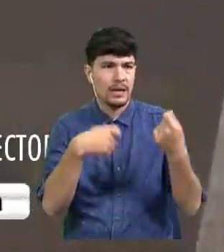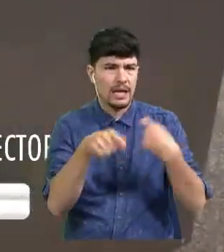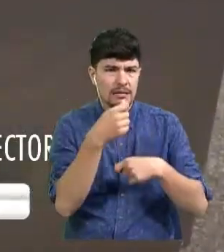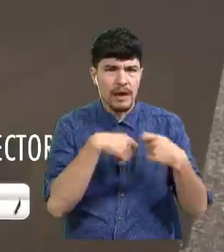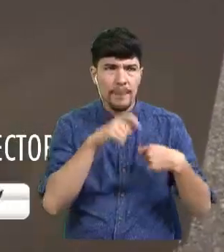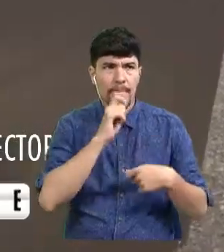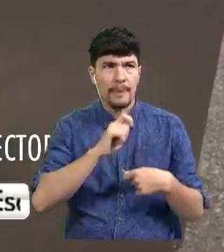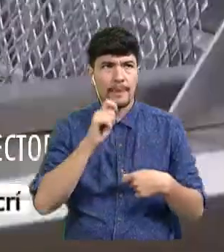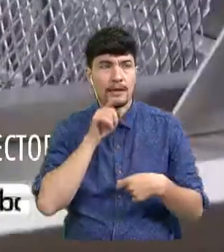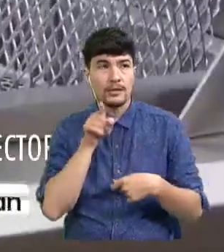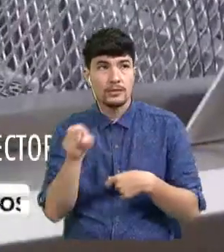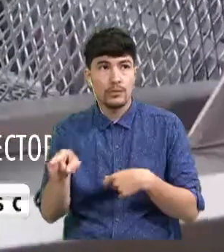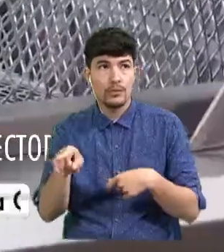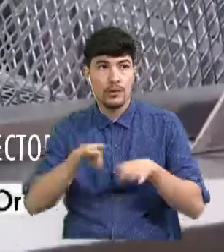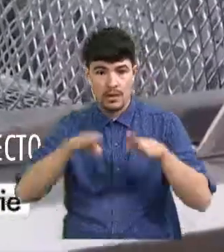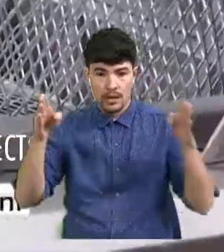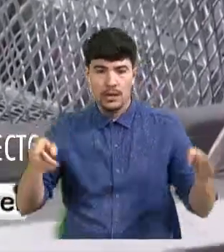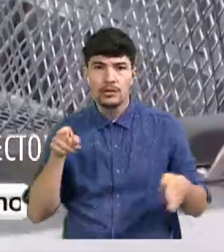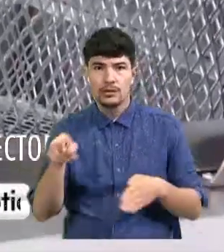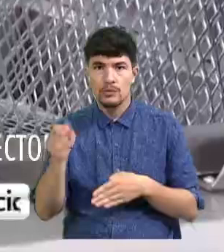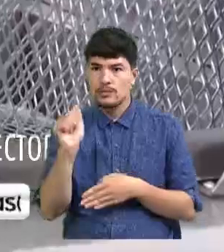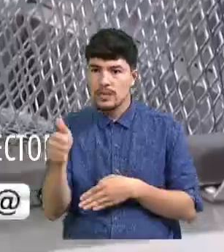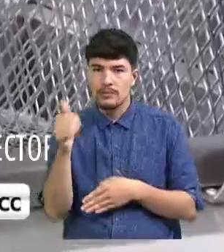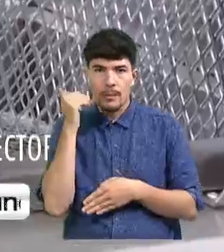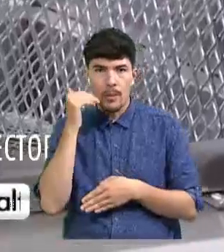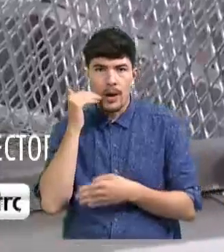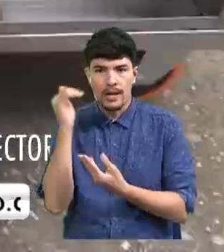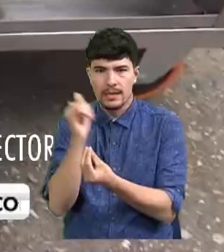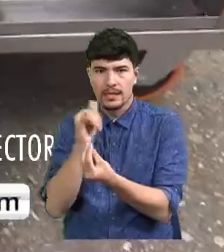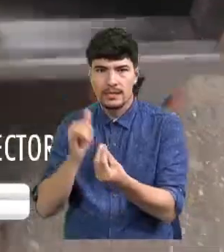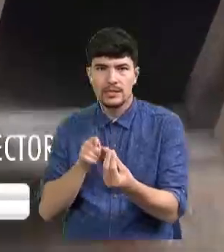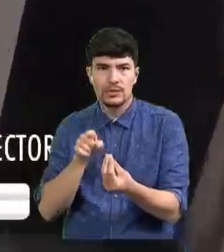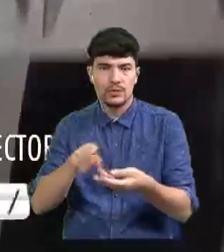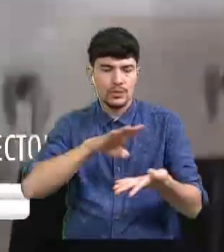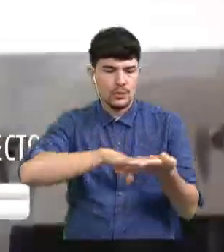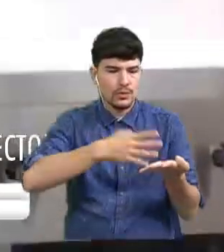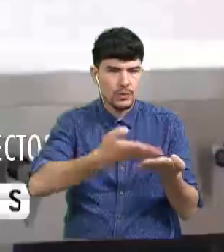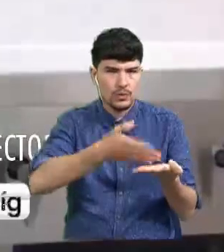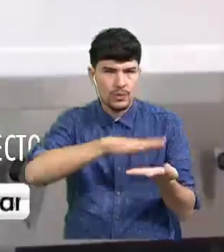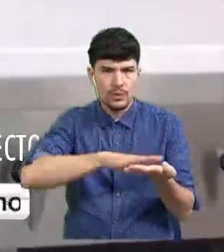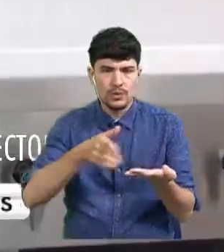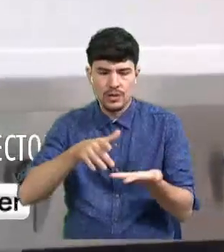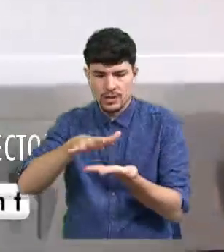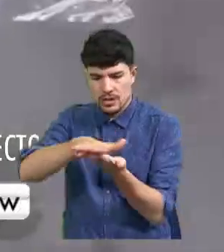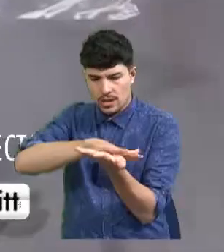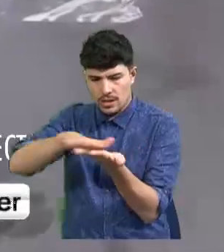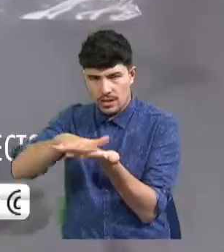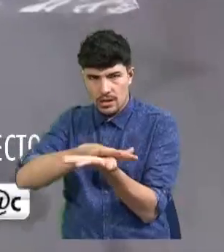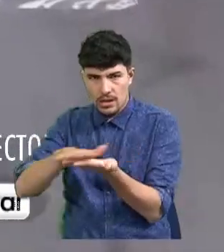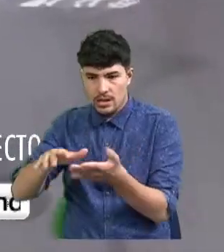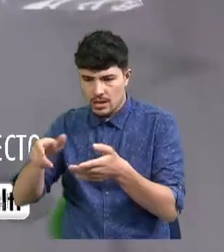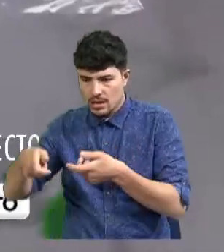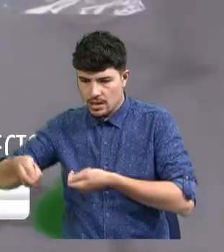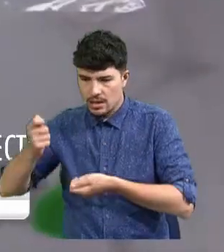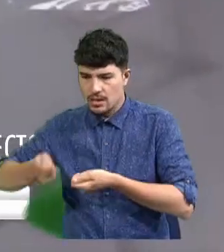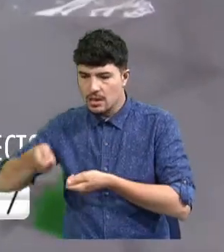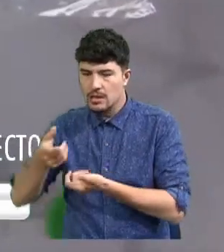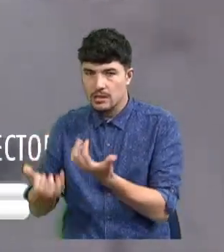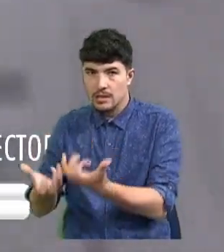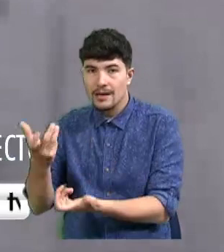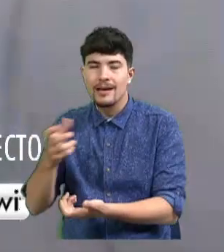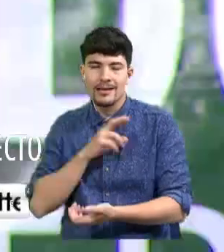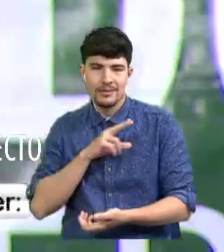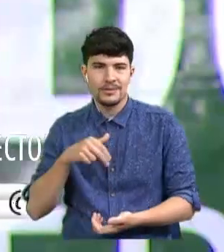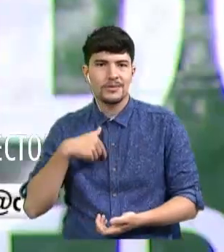allí. Y esa máquina nos sorprendió porque ella misma hizo el diseño de su parrilla, de cómo quería todo lo que tenía que ver, y pues es lo que uno se viene encontrando